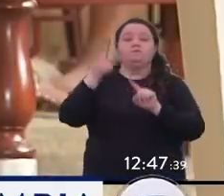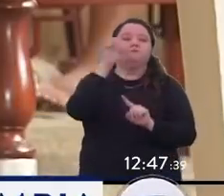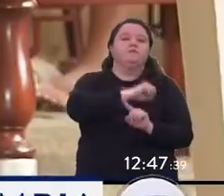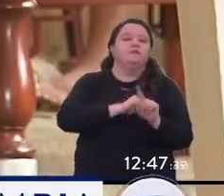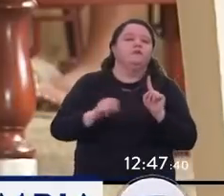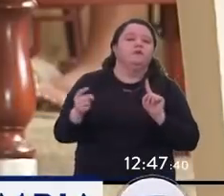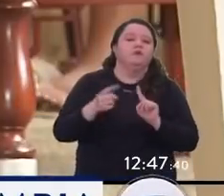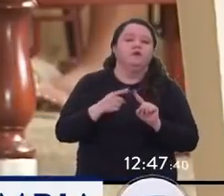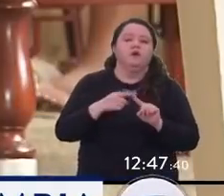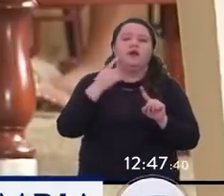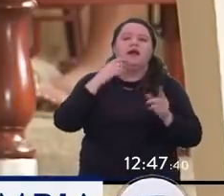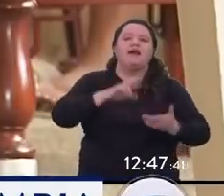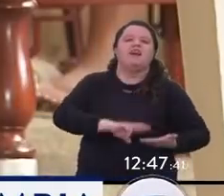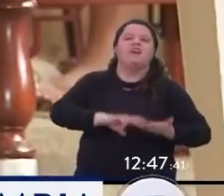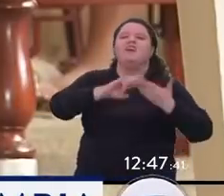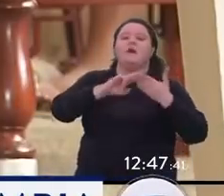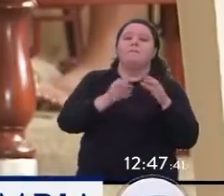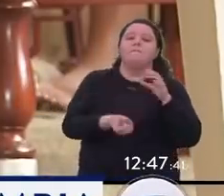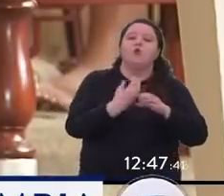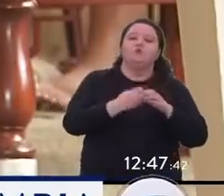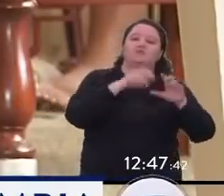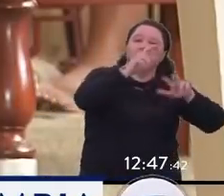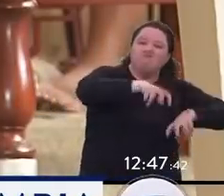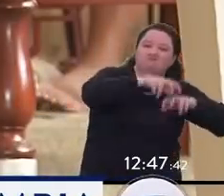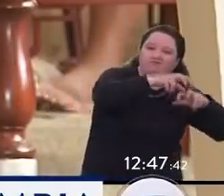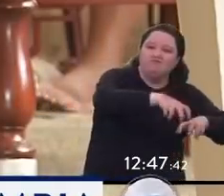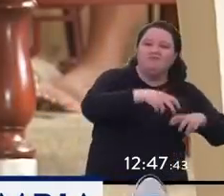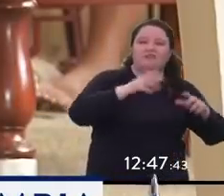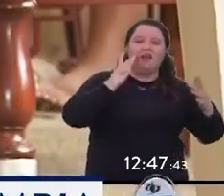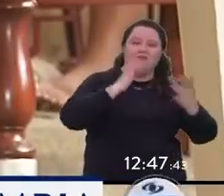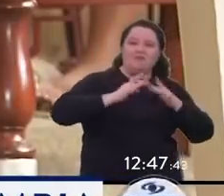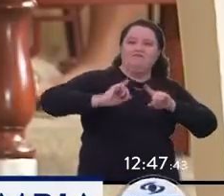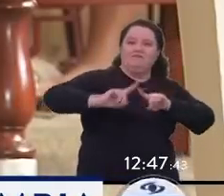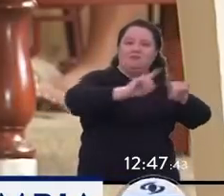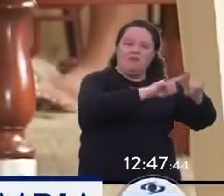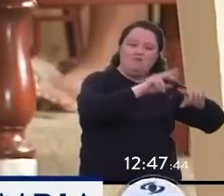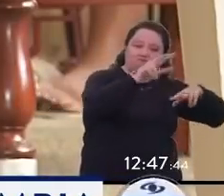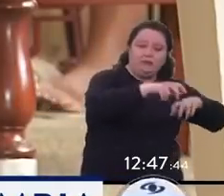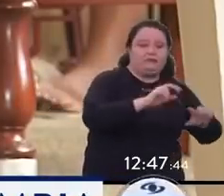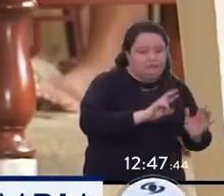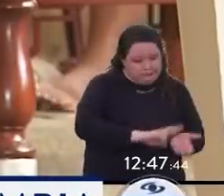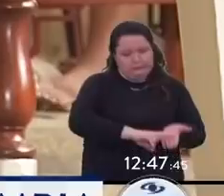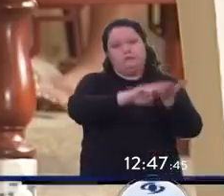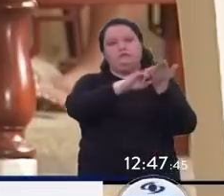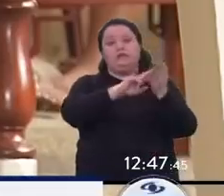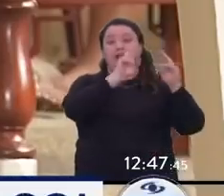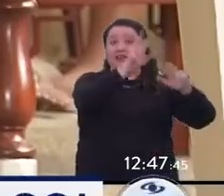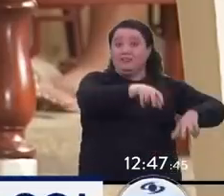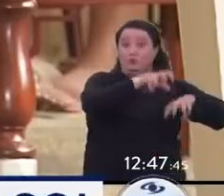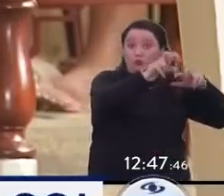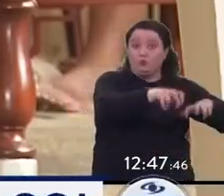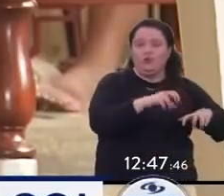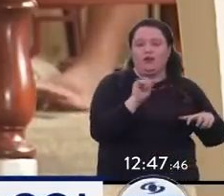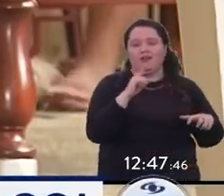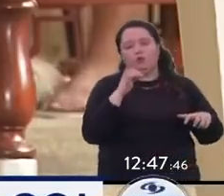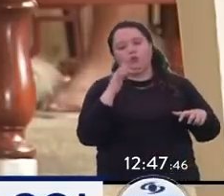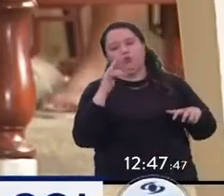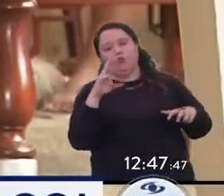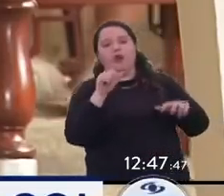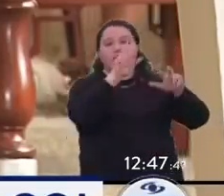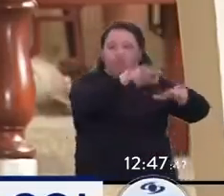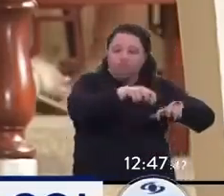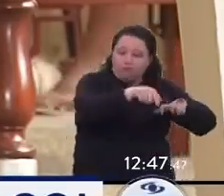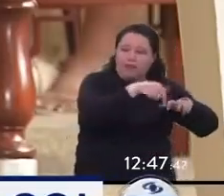potencial de recuperar la producción agrícola, ¿sí? La agricultura será parte fundamental para ese